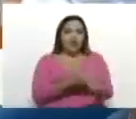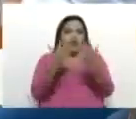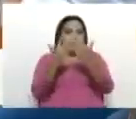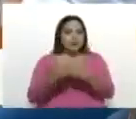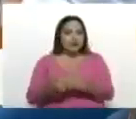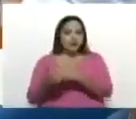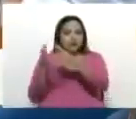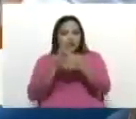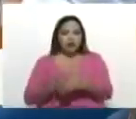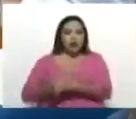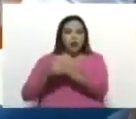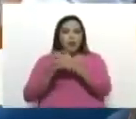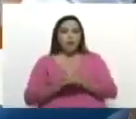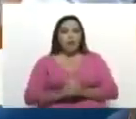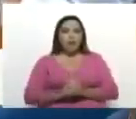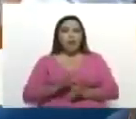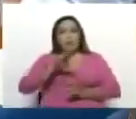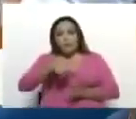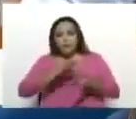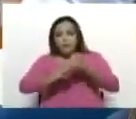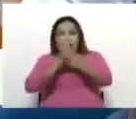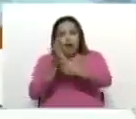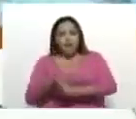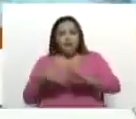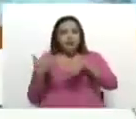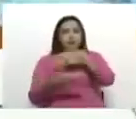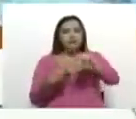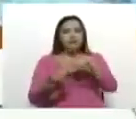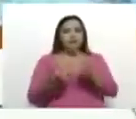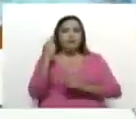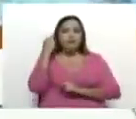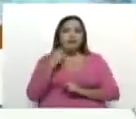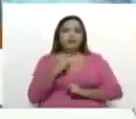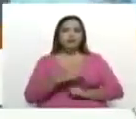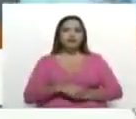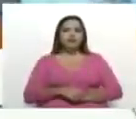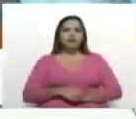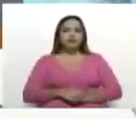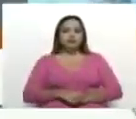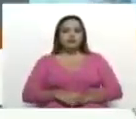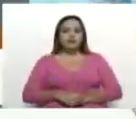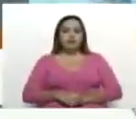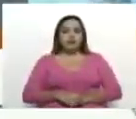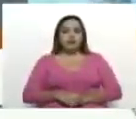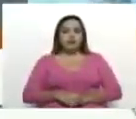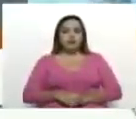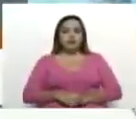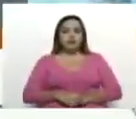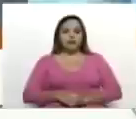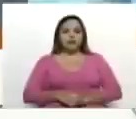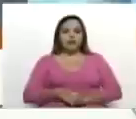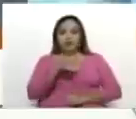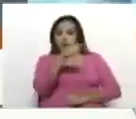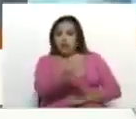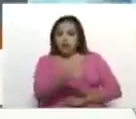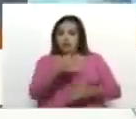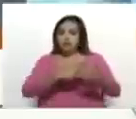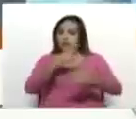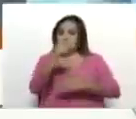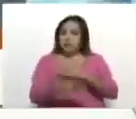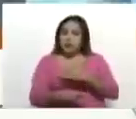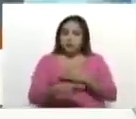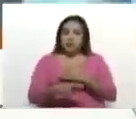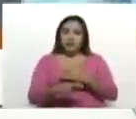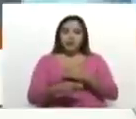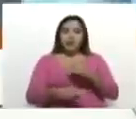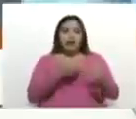norteamericana para aniquilar la revolución bolivariana y fue un plan que incluso fue